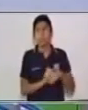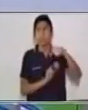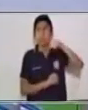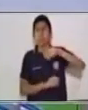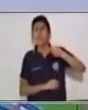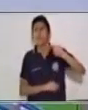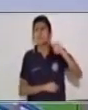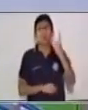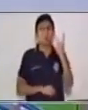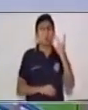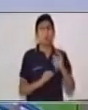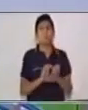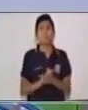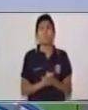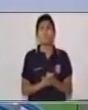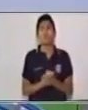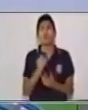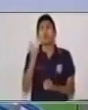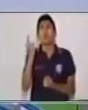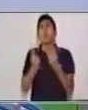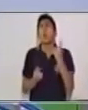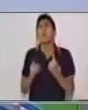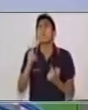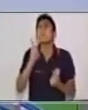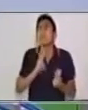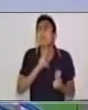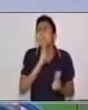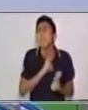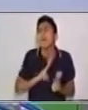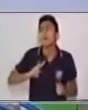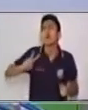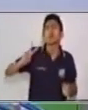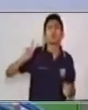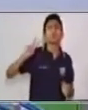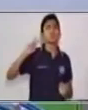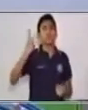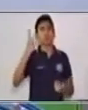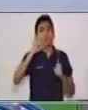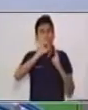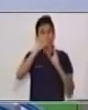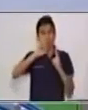segunda proposición. ¿Cuál sería el verbo de la segunda proposición?